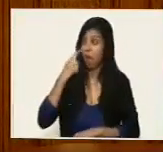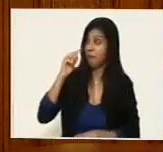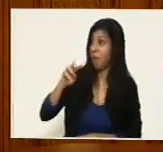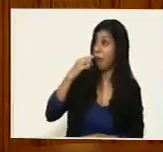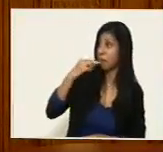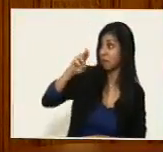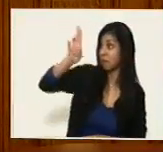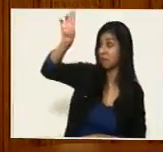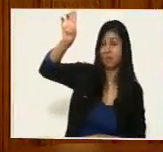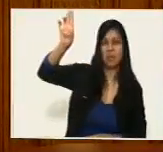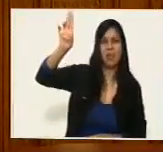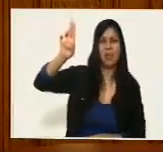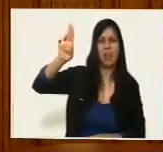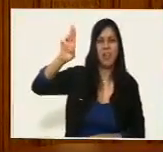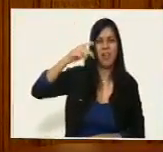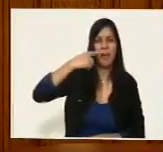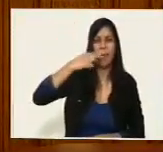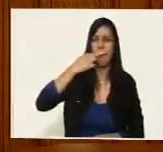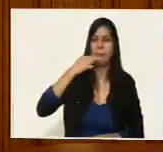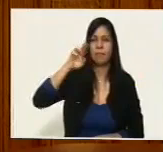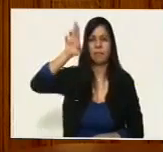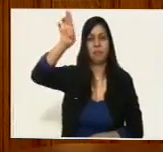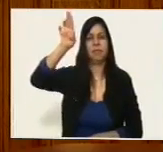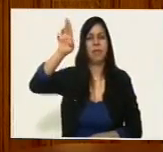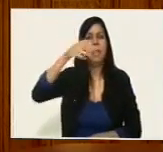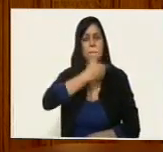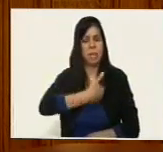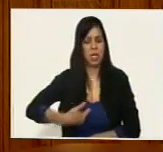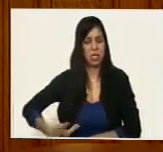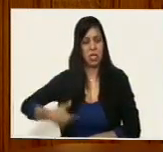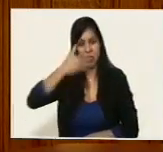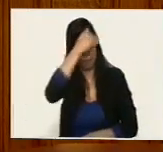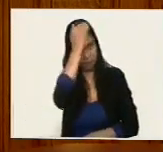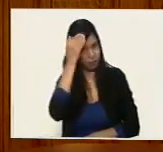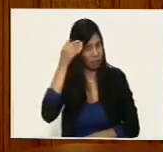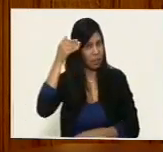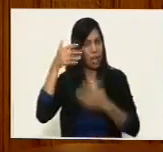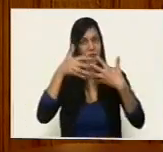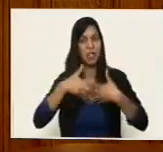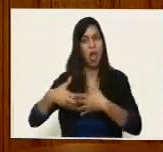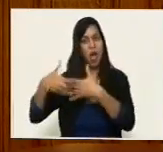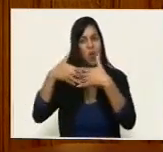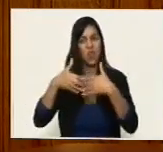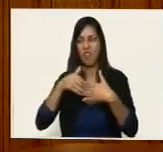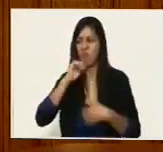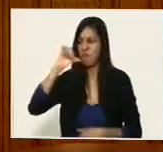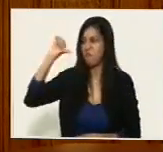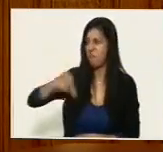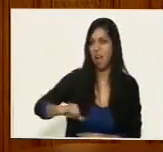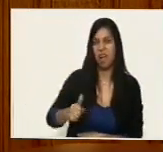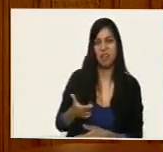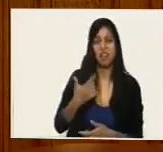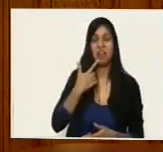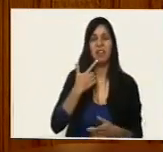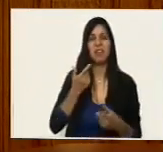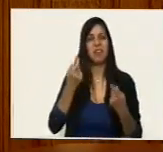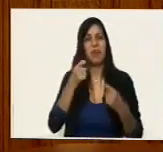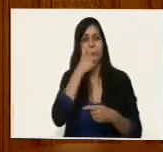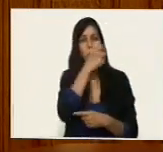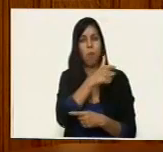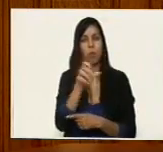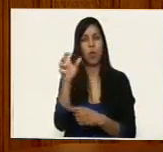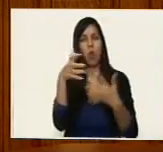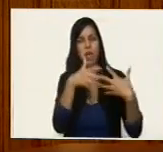peor. Eso es Donald Trump, un criminal que incluso somete al propio pueblo de los Estados